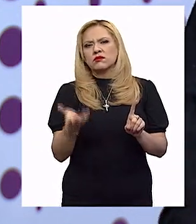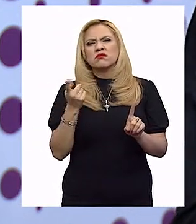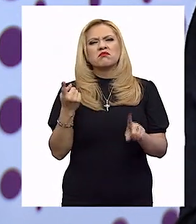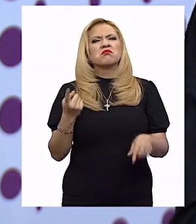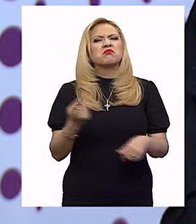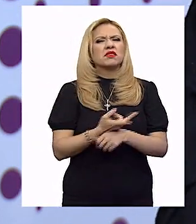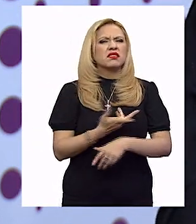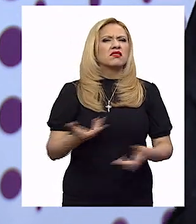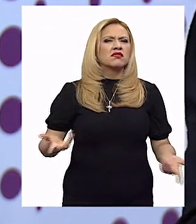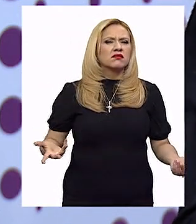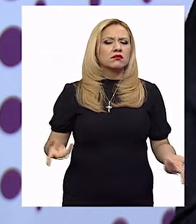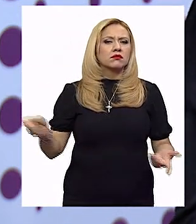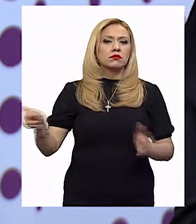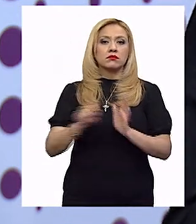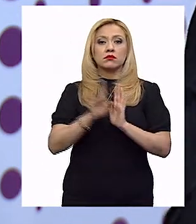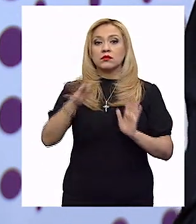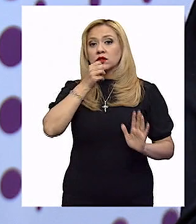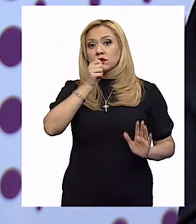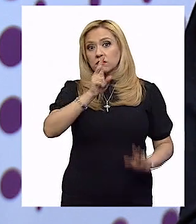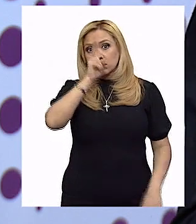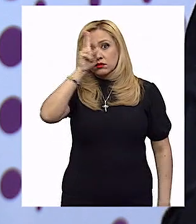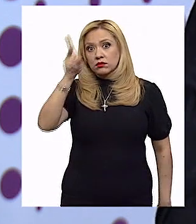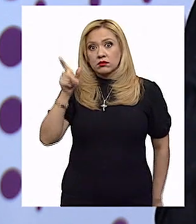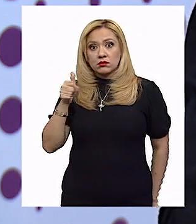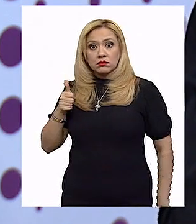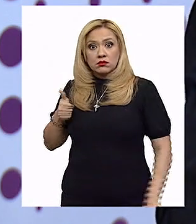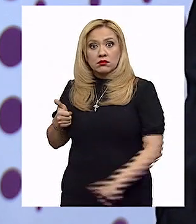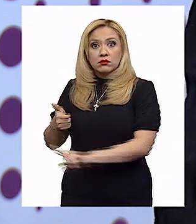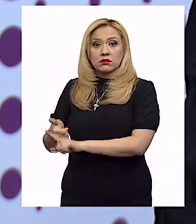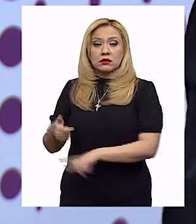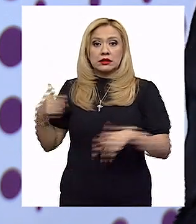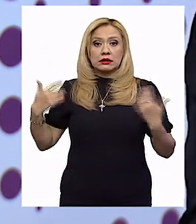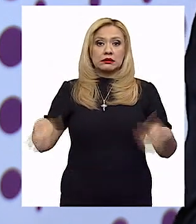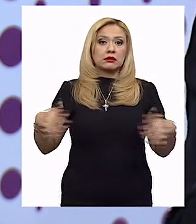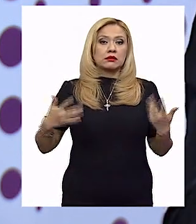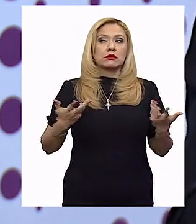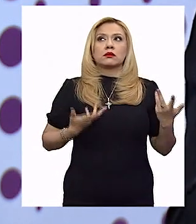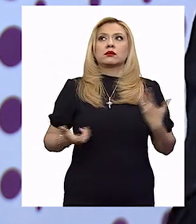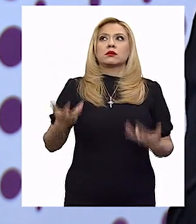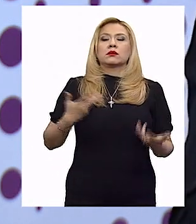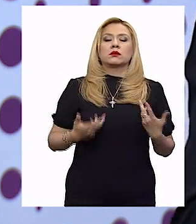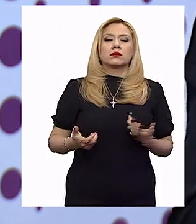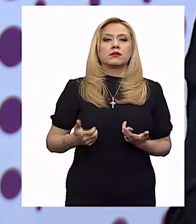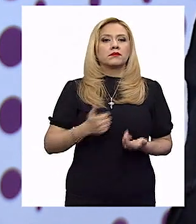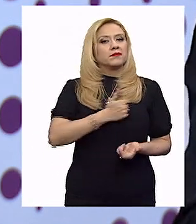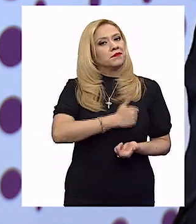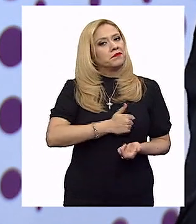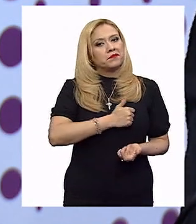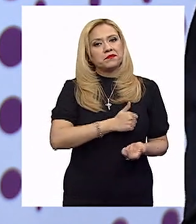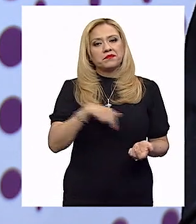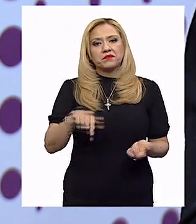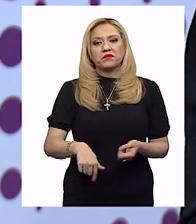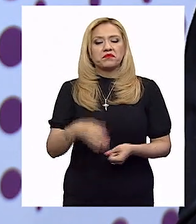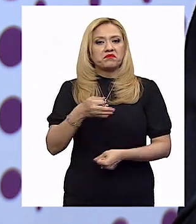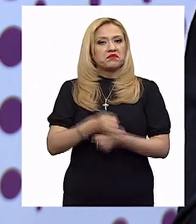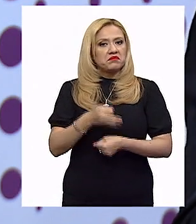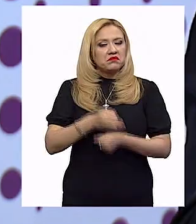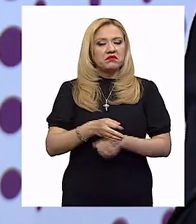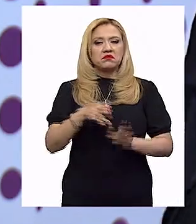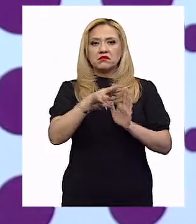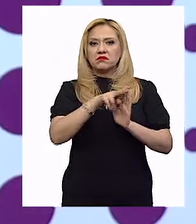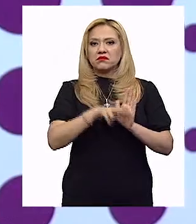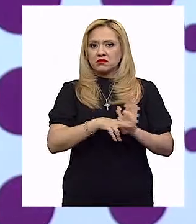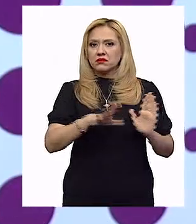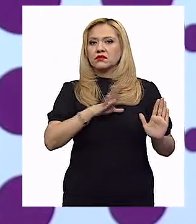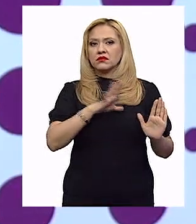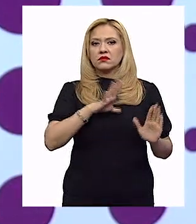Que el periodista es amenazado, es intimidado y desafortunadamente aún existen normas restrictivas a la libertad de